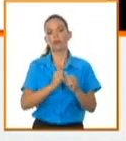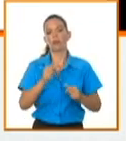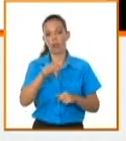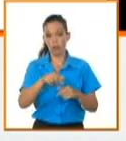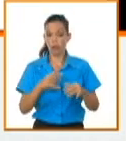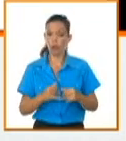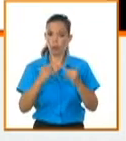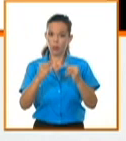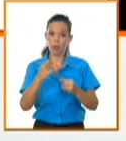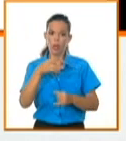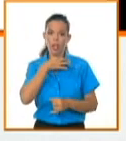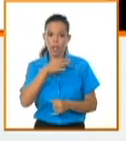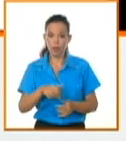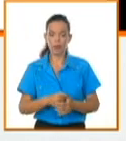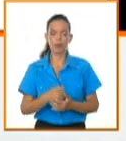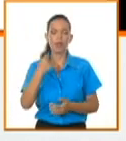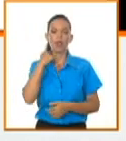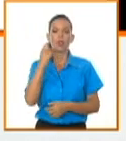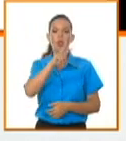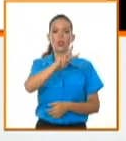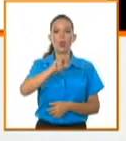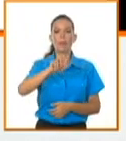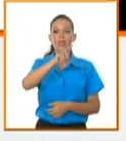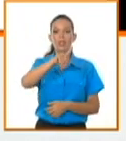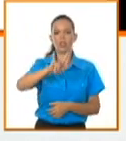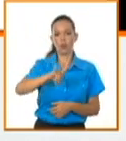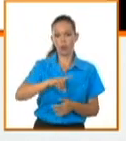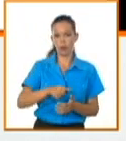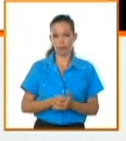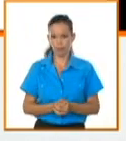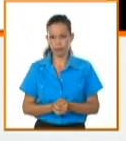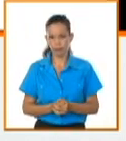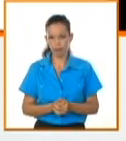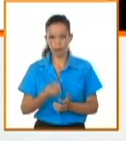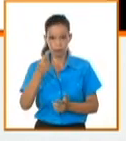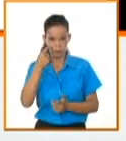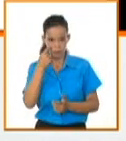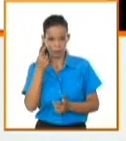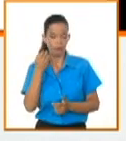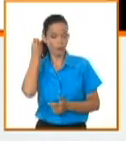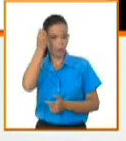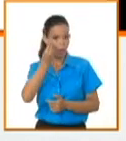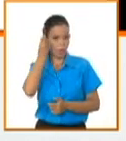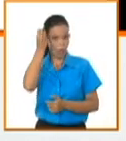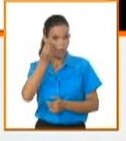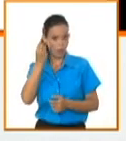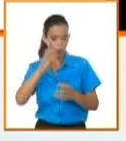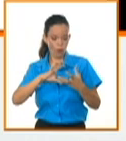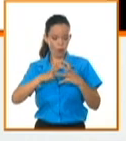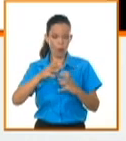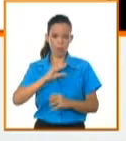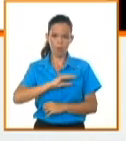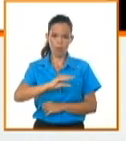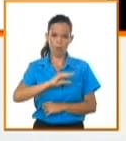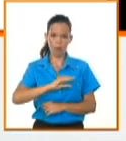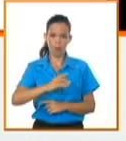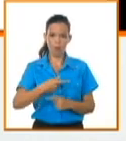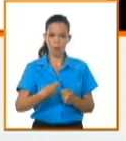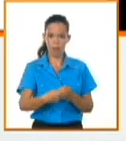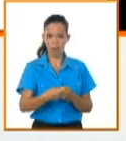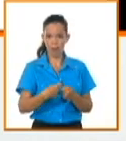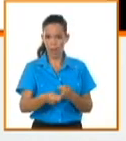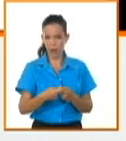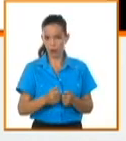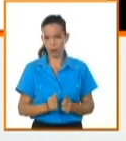ejemplo en el año 2019 cuando analizamos la matriz de pago que ya se prestaban estos servicios